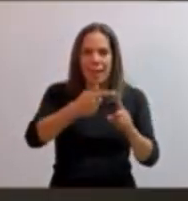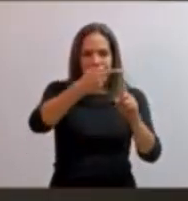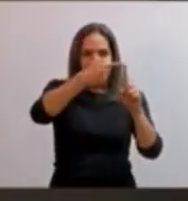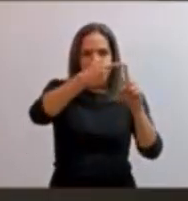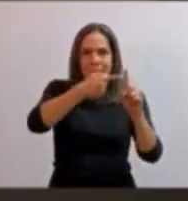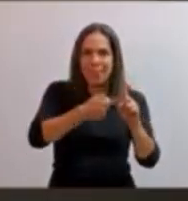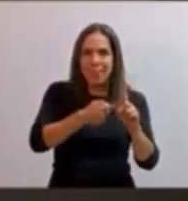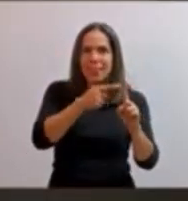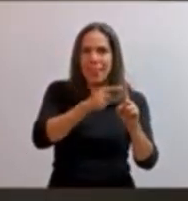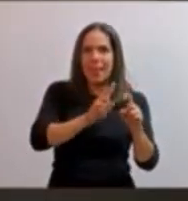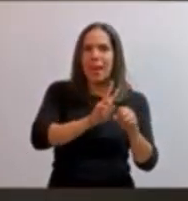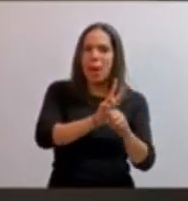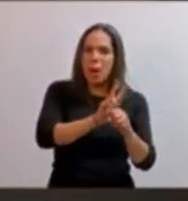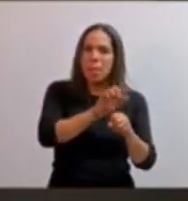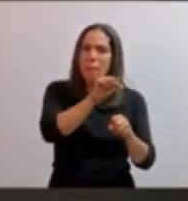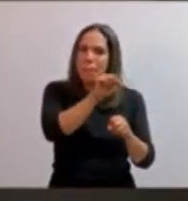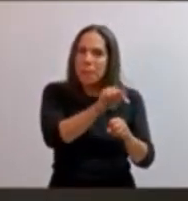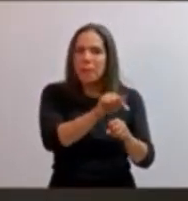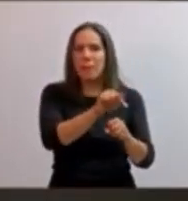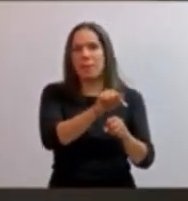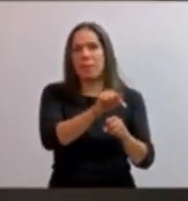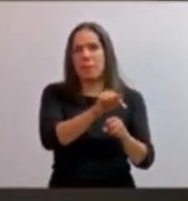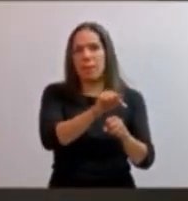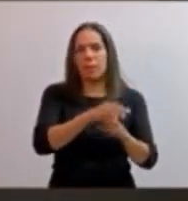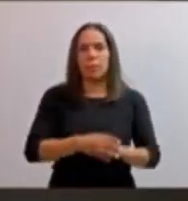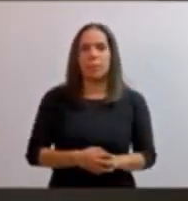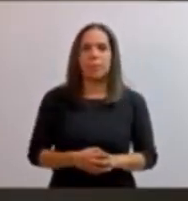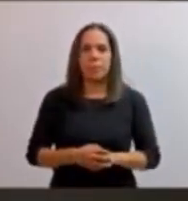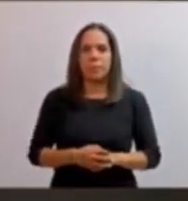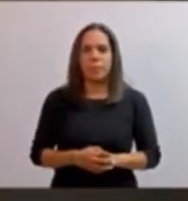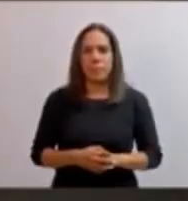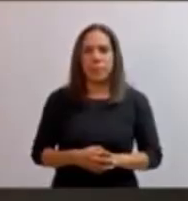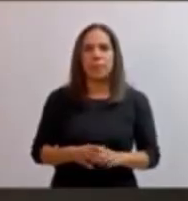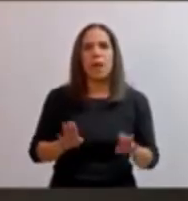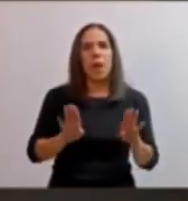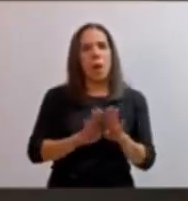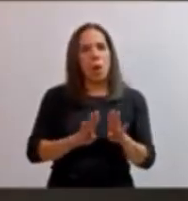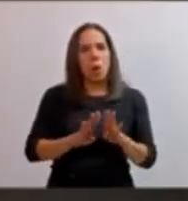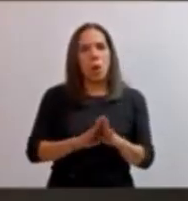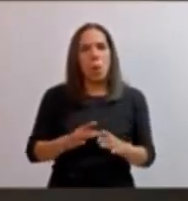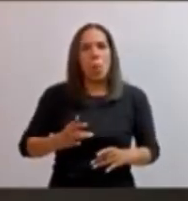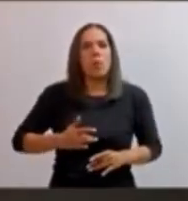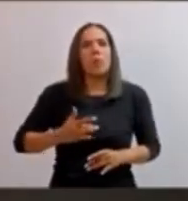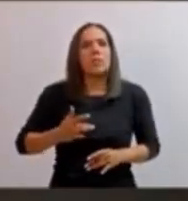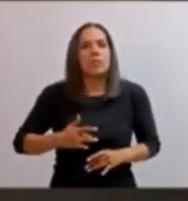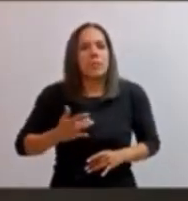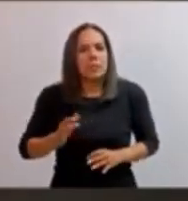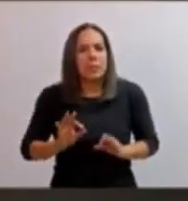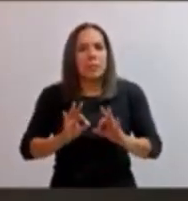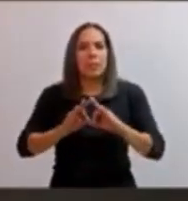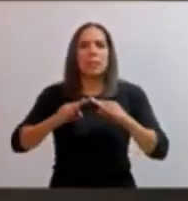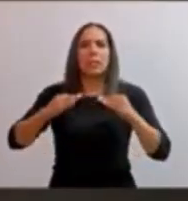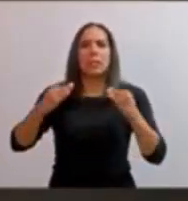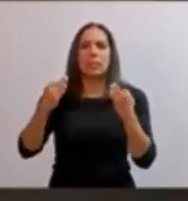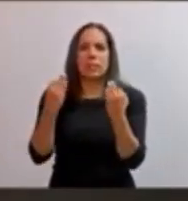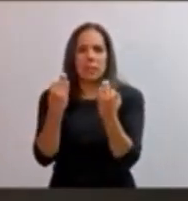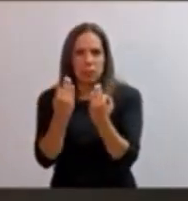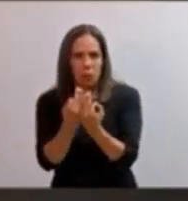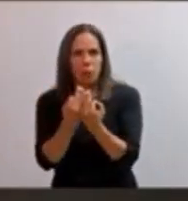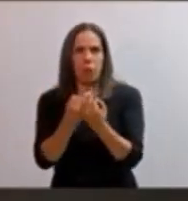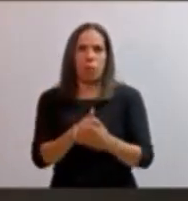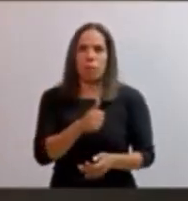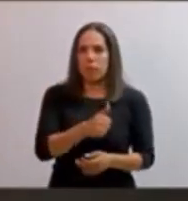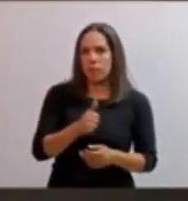una orientación pedagógica situada, es decir, en función a estos contextos muy particulares de las